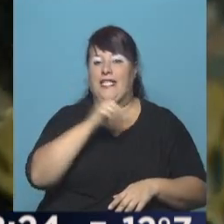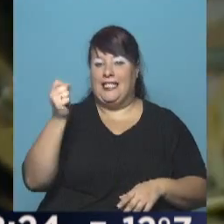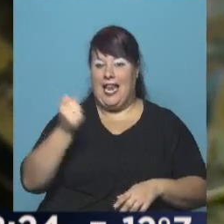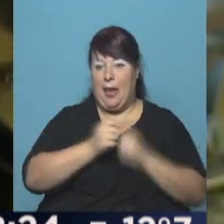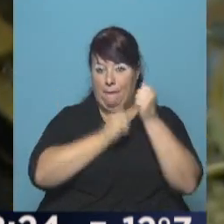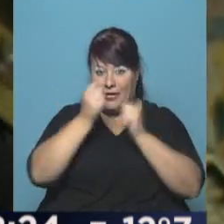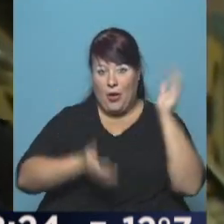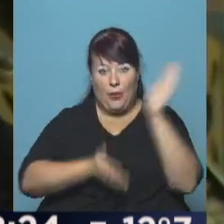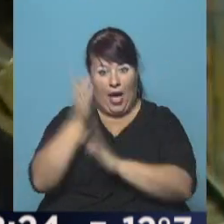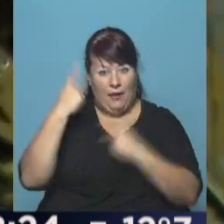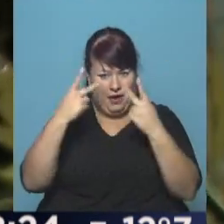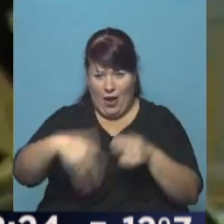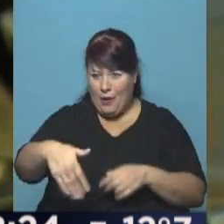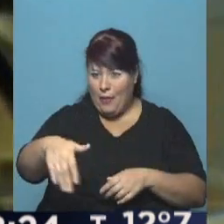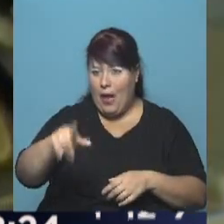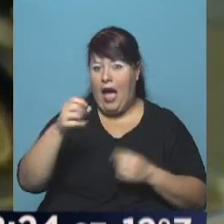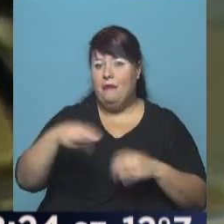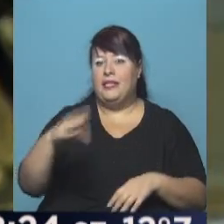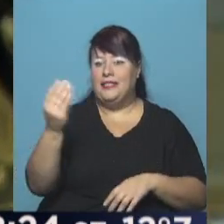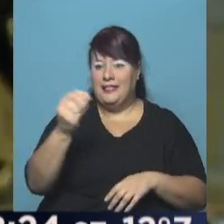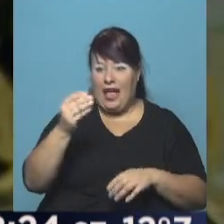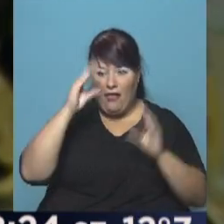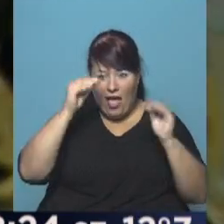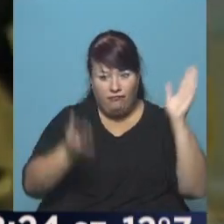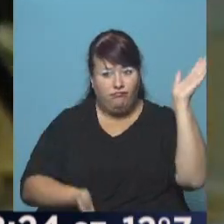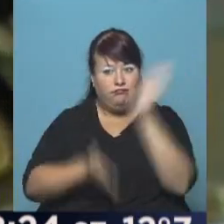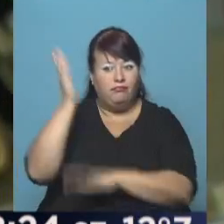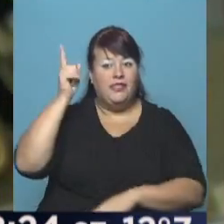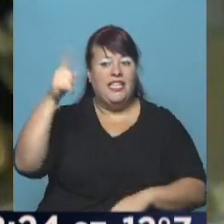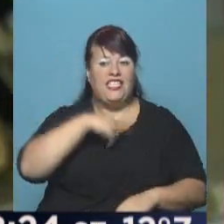empresarios que viajarán en horas nada más, a partir del sábado en horas de la noche, hacia la República de China.